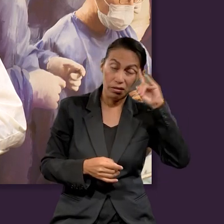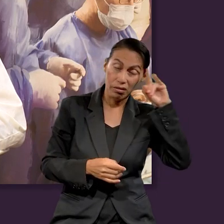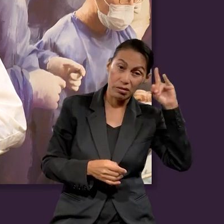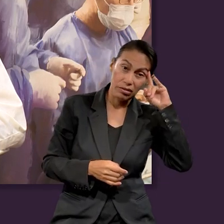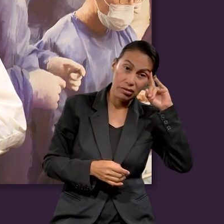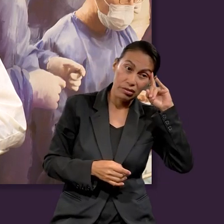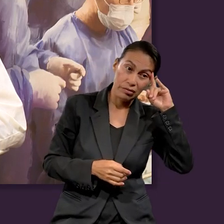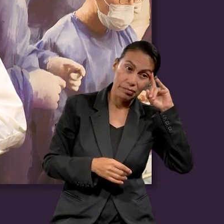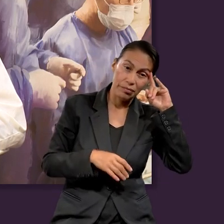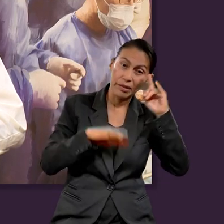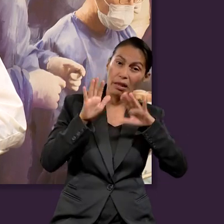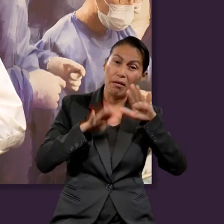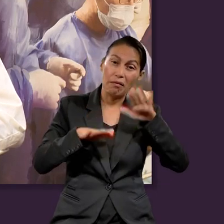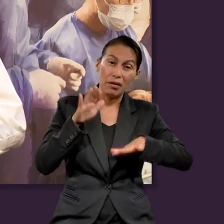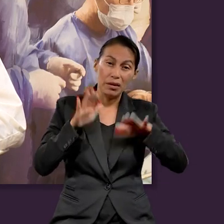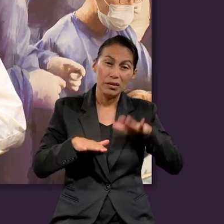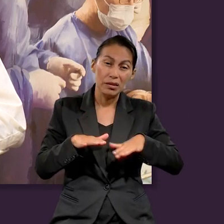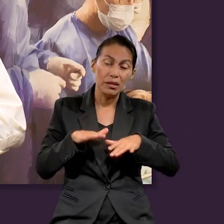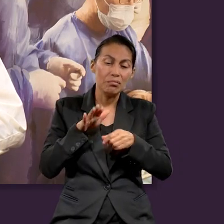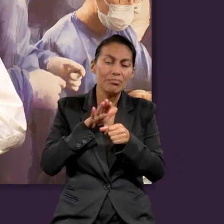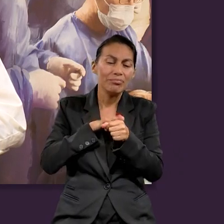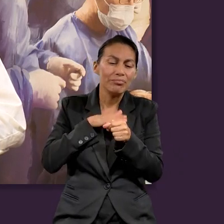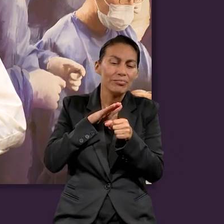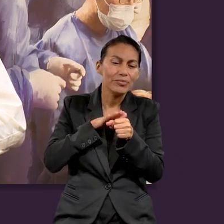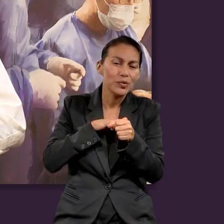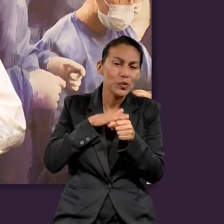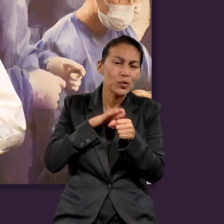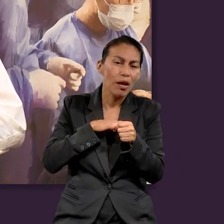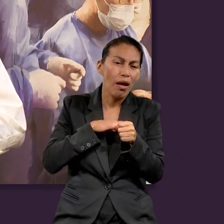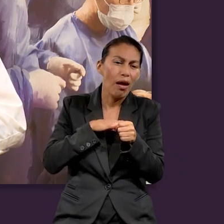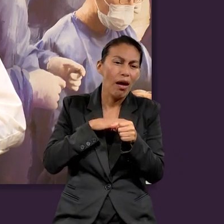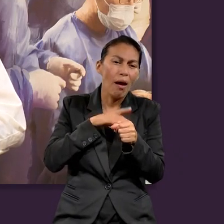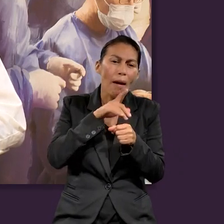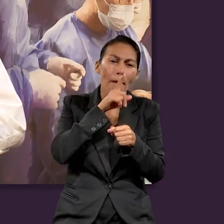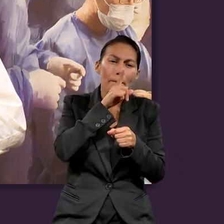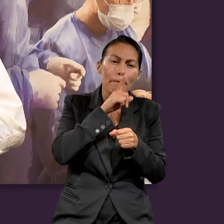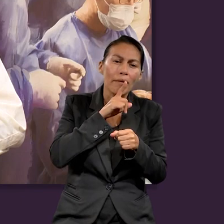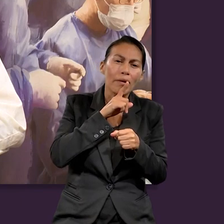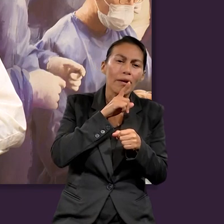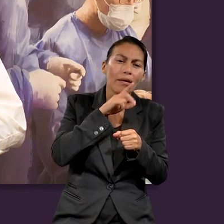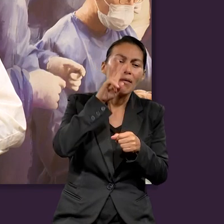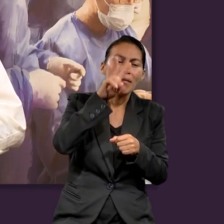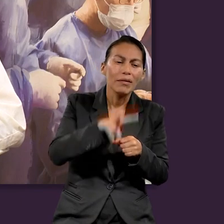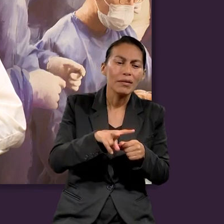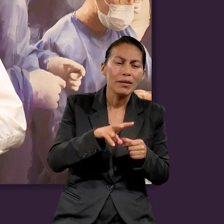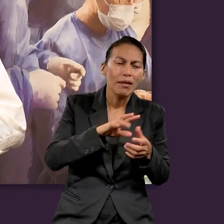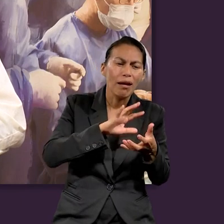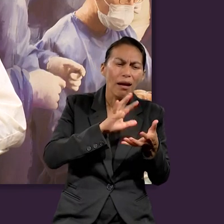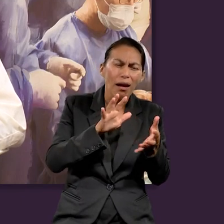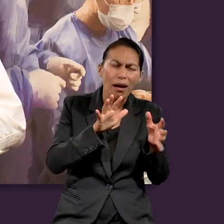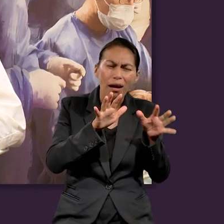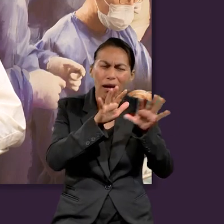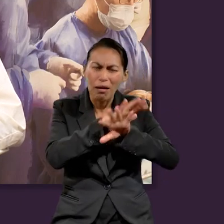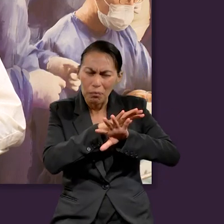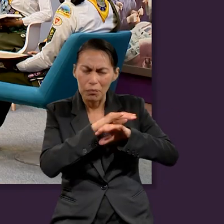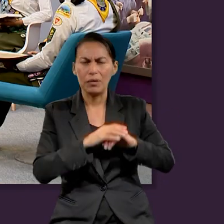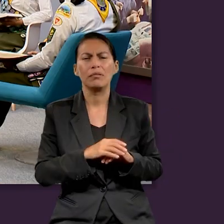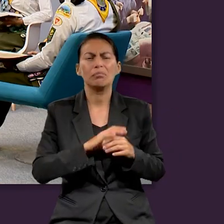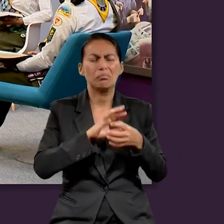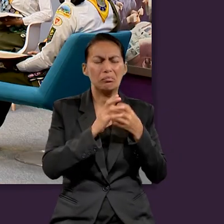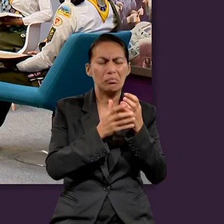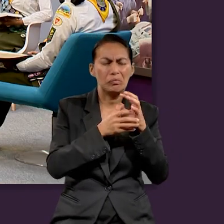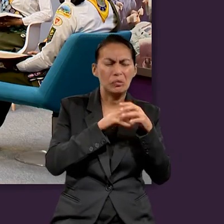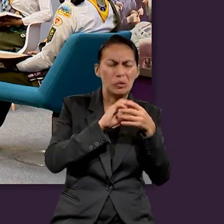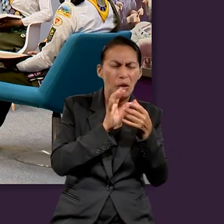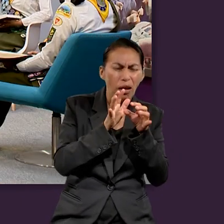que Satanás a veces convence personas alterando un poco la verdad que Dios nos cuenta por